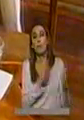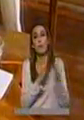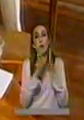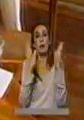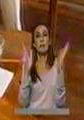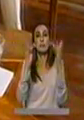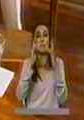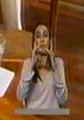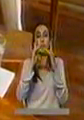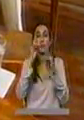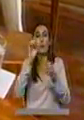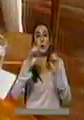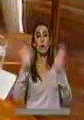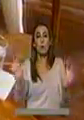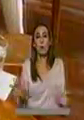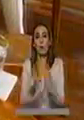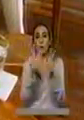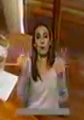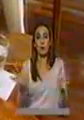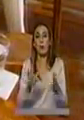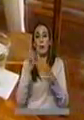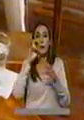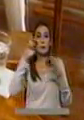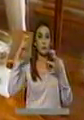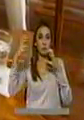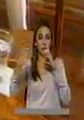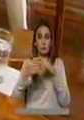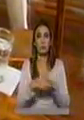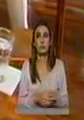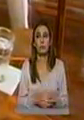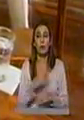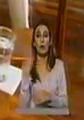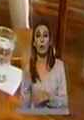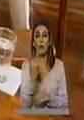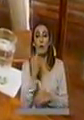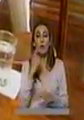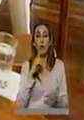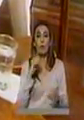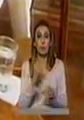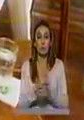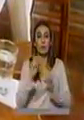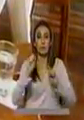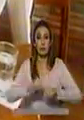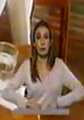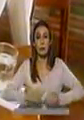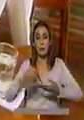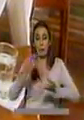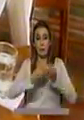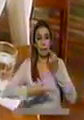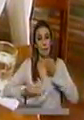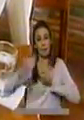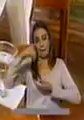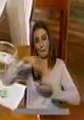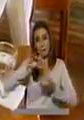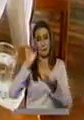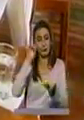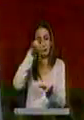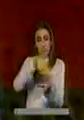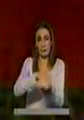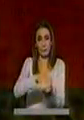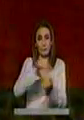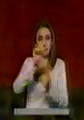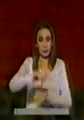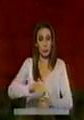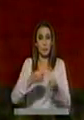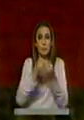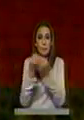conectividad interna para estimular el turismo interno. La única conexión que quería darte es que sí, que podemos traer muchas líneas aéreas internacionales, uh-huh, pero